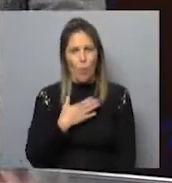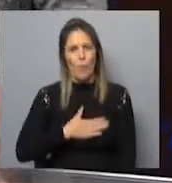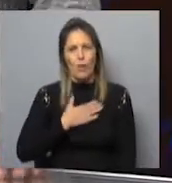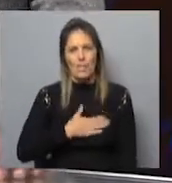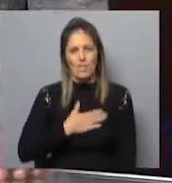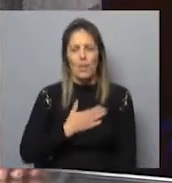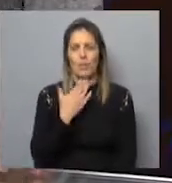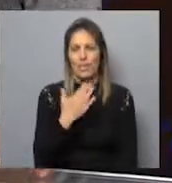gracias